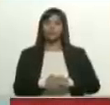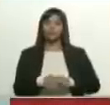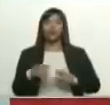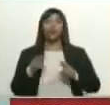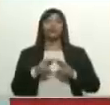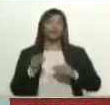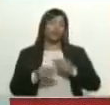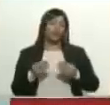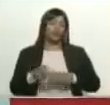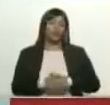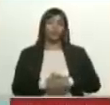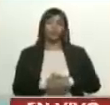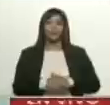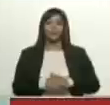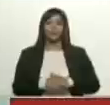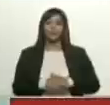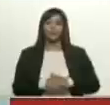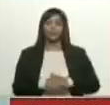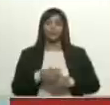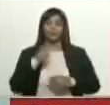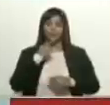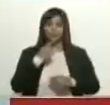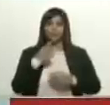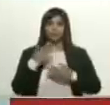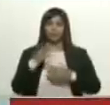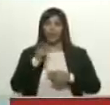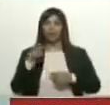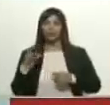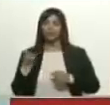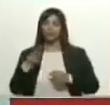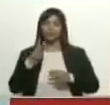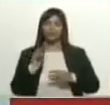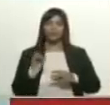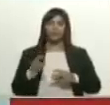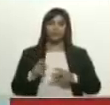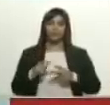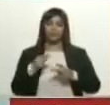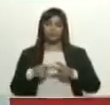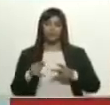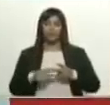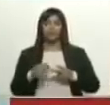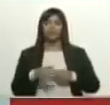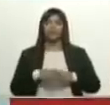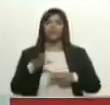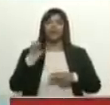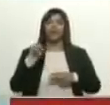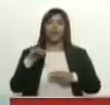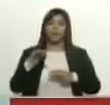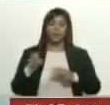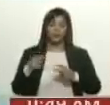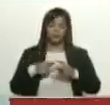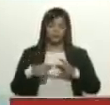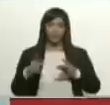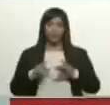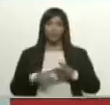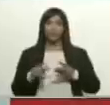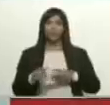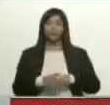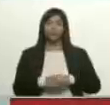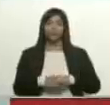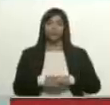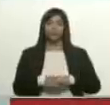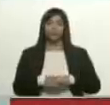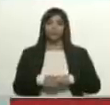conocidos como Alcides José Bracho, alias Víctor, Emilio Antonio Negrín, alias